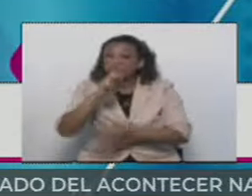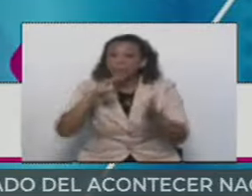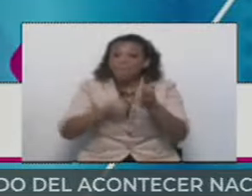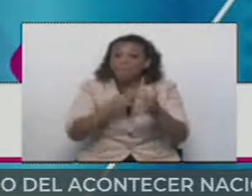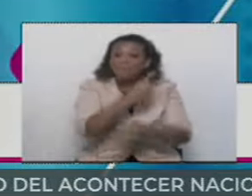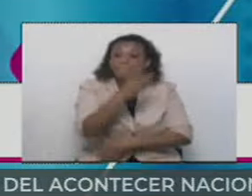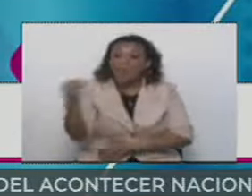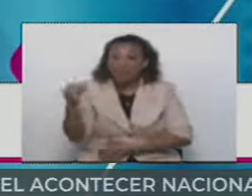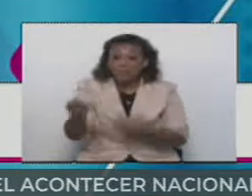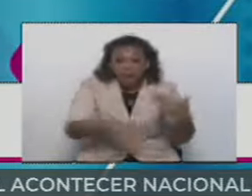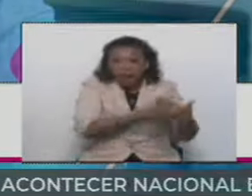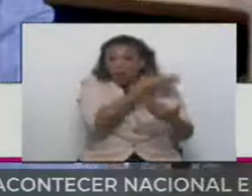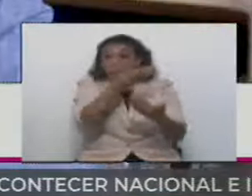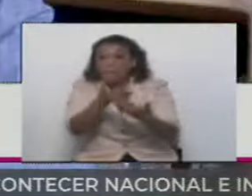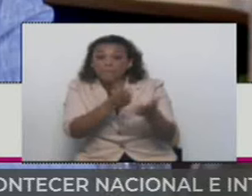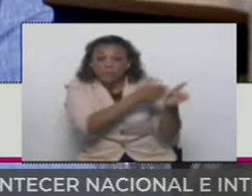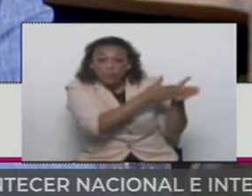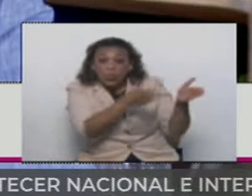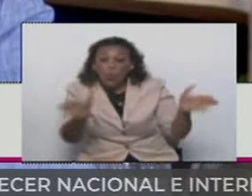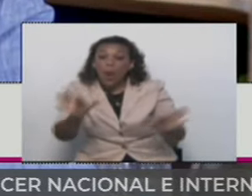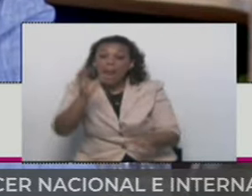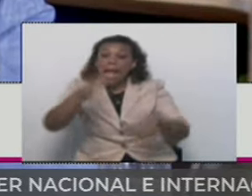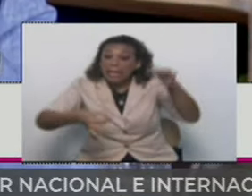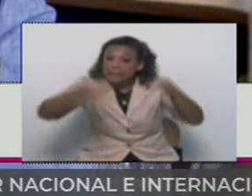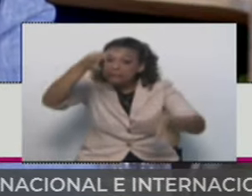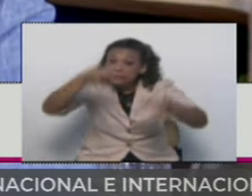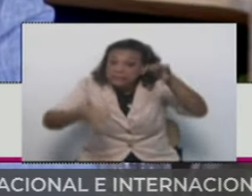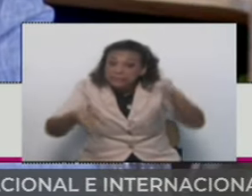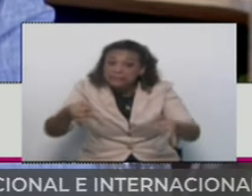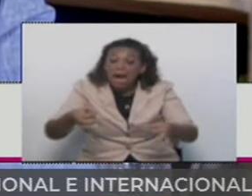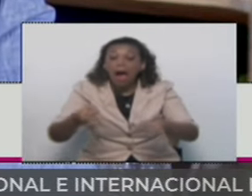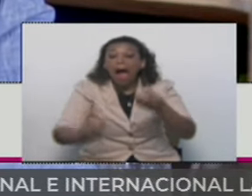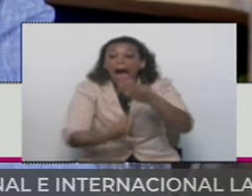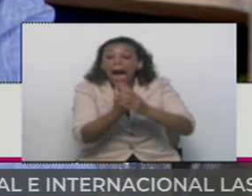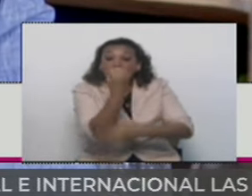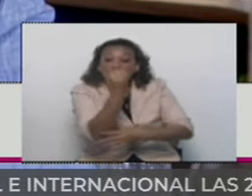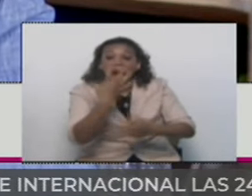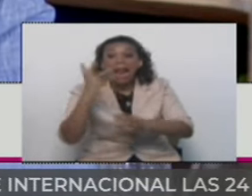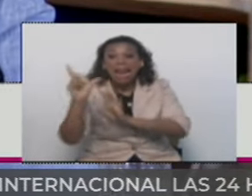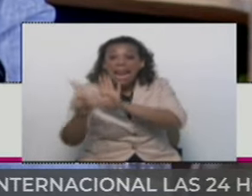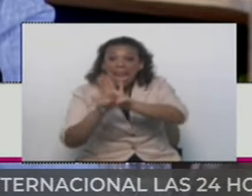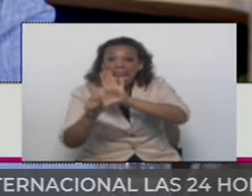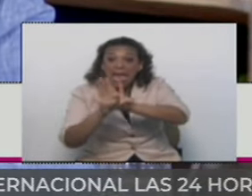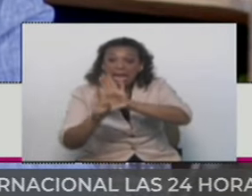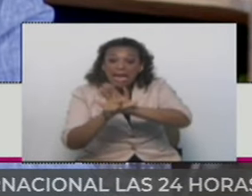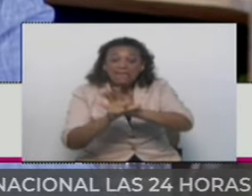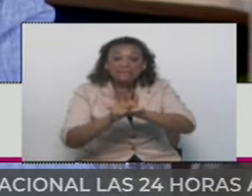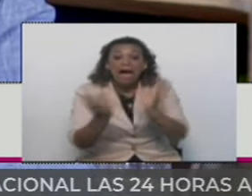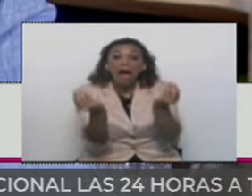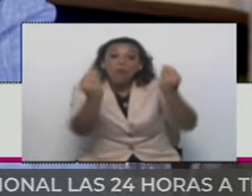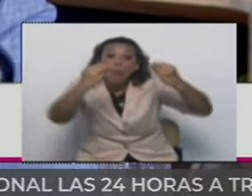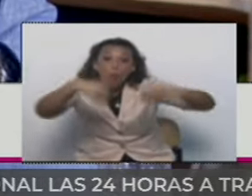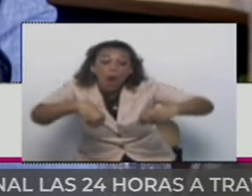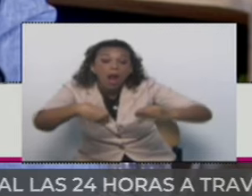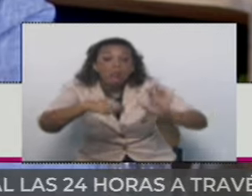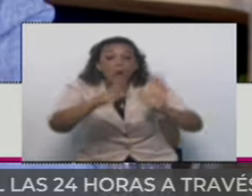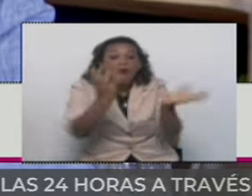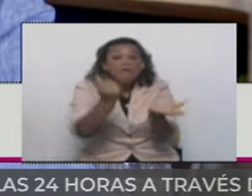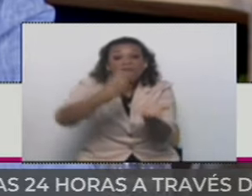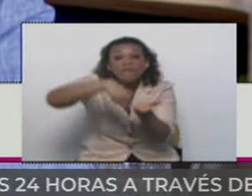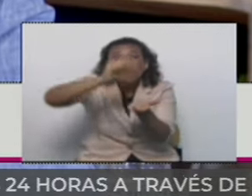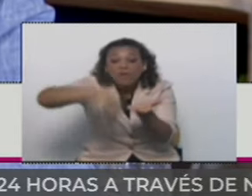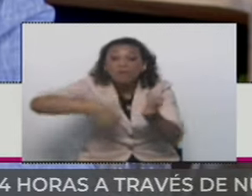2020. Es la Asamblea que legisla, hace las leyes, hace los acuerdos, firma los